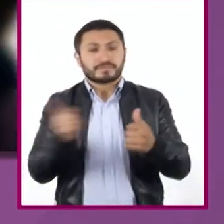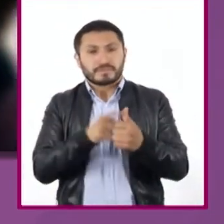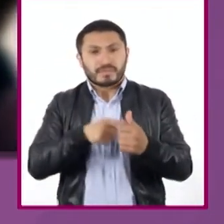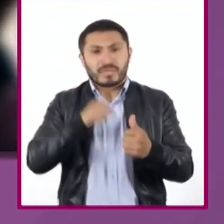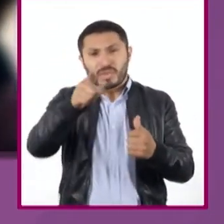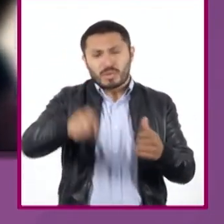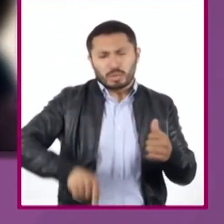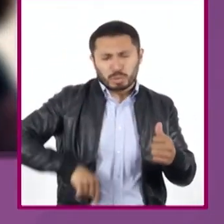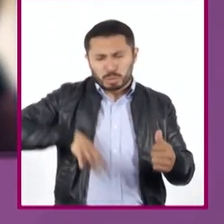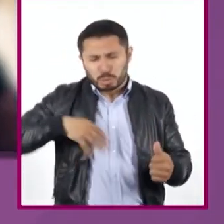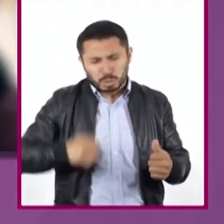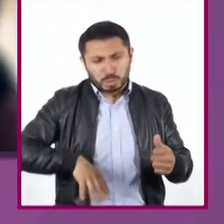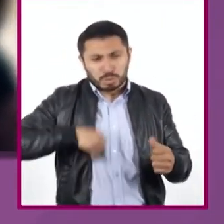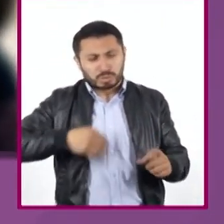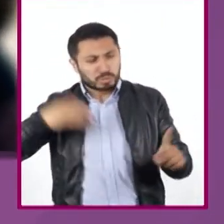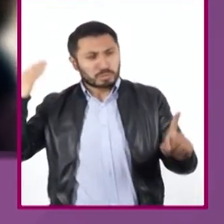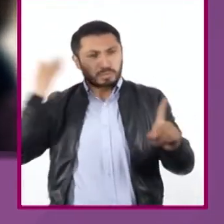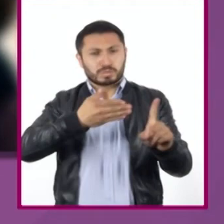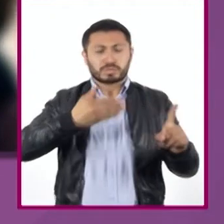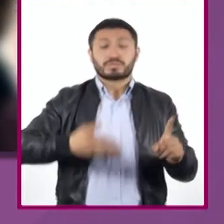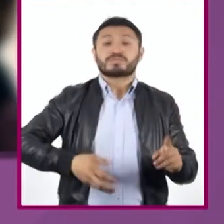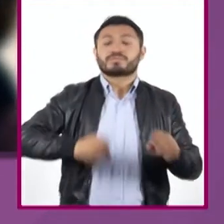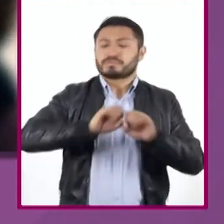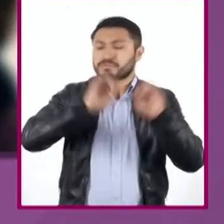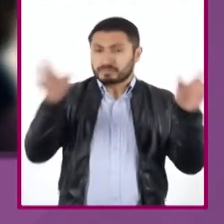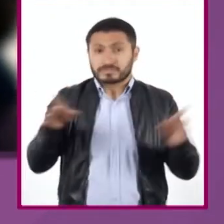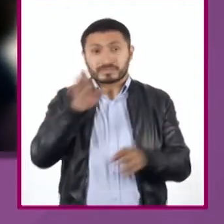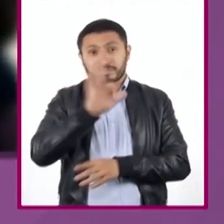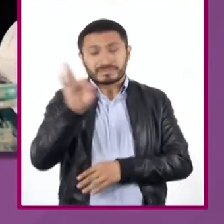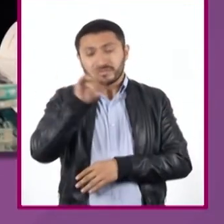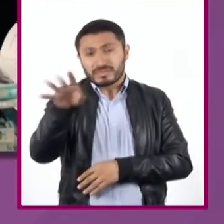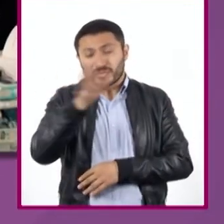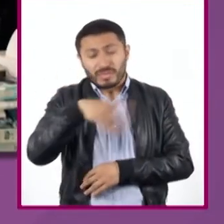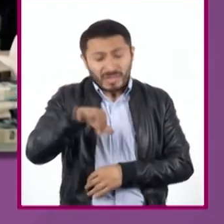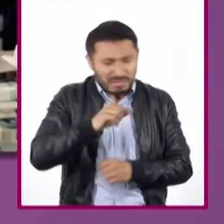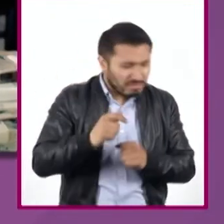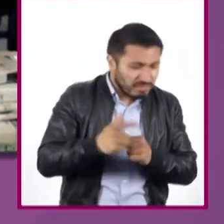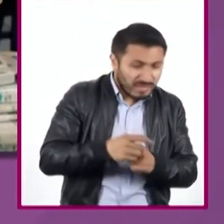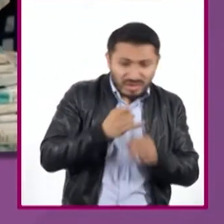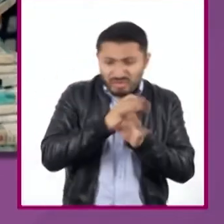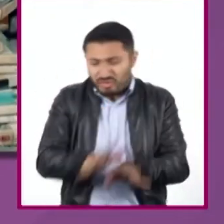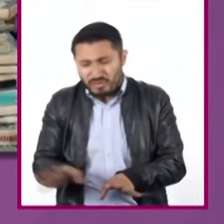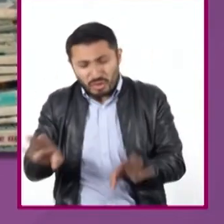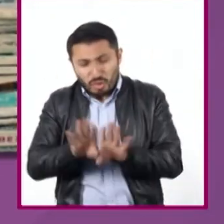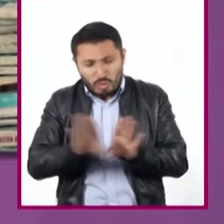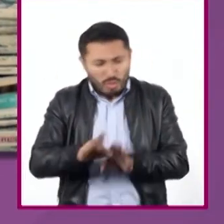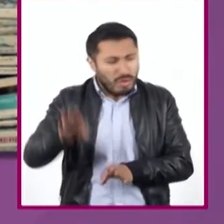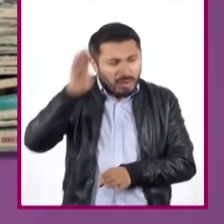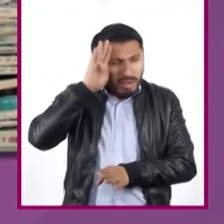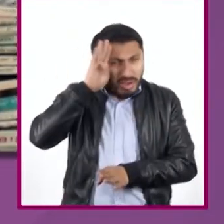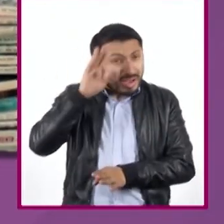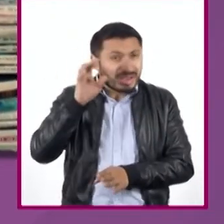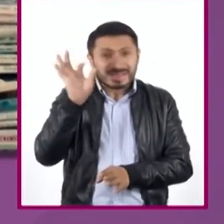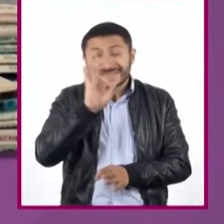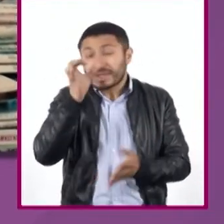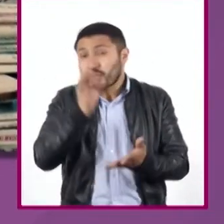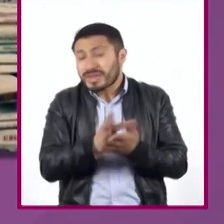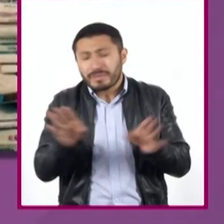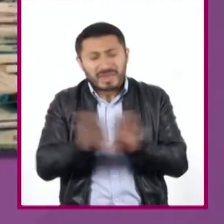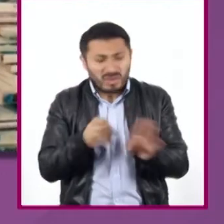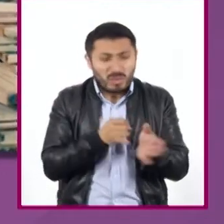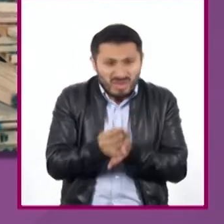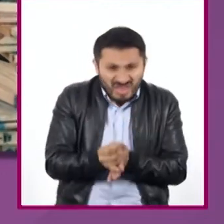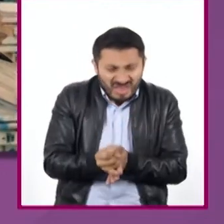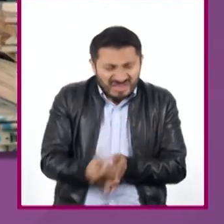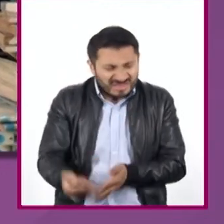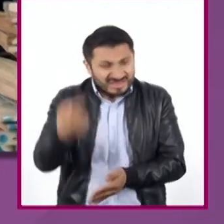objetivo. Si buscas o seleccionas la información que respalda una intuición, quizás solo te ayude a justificar una decisión tomada desde